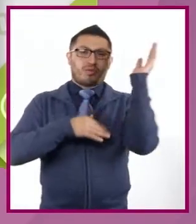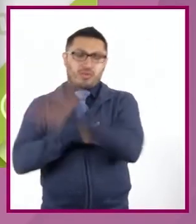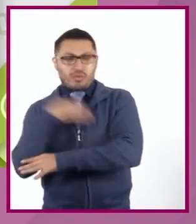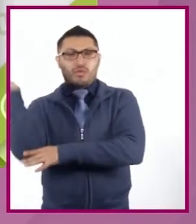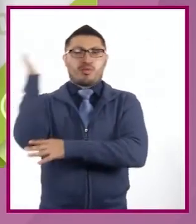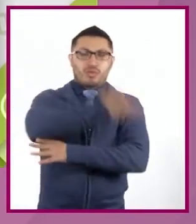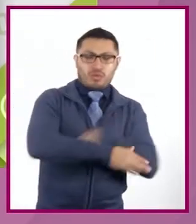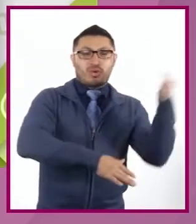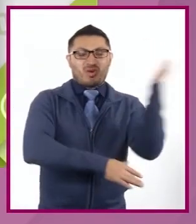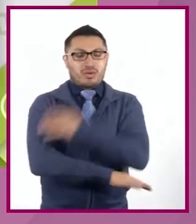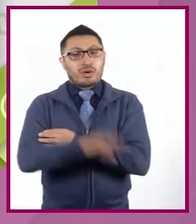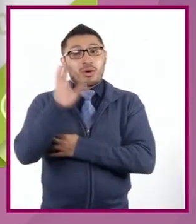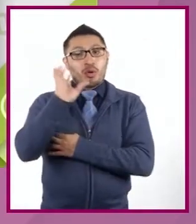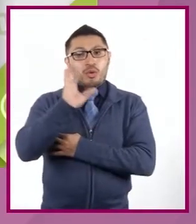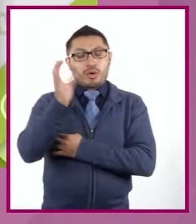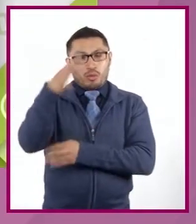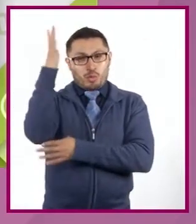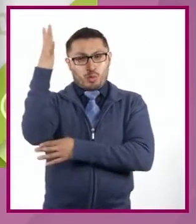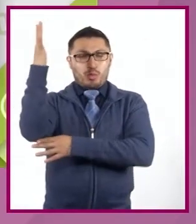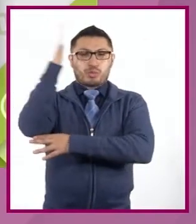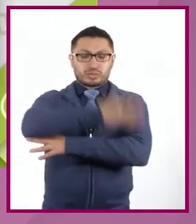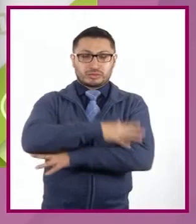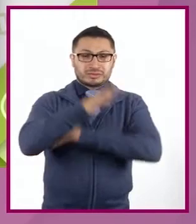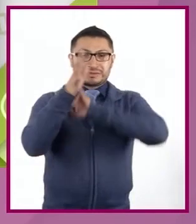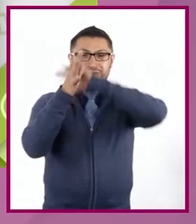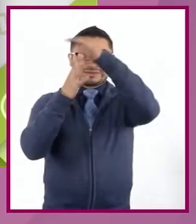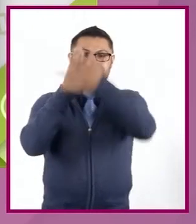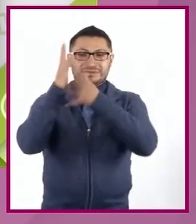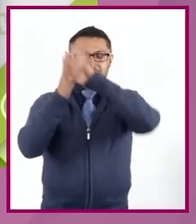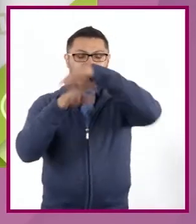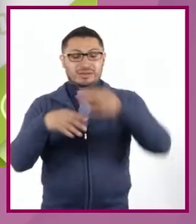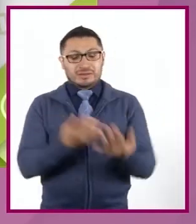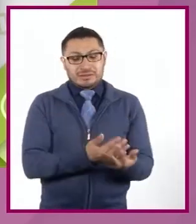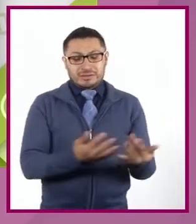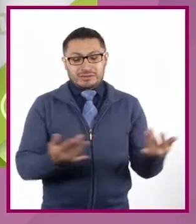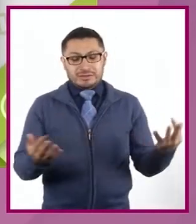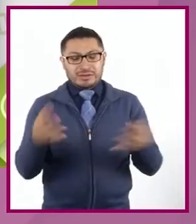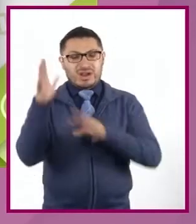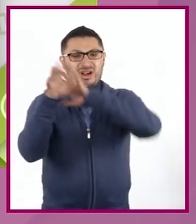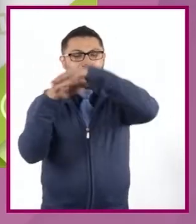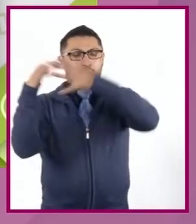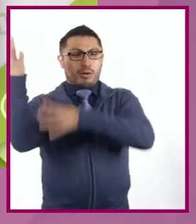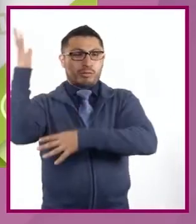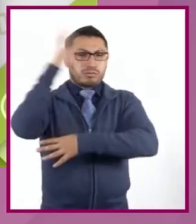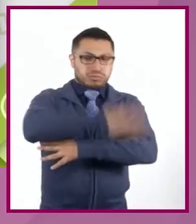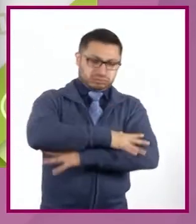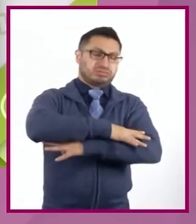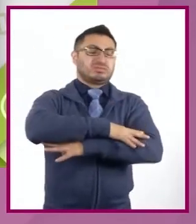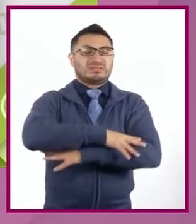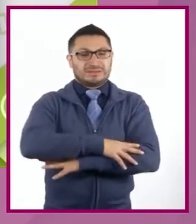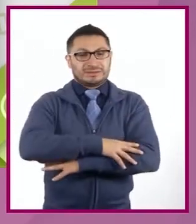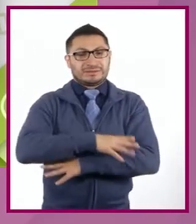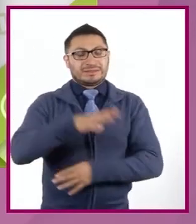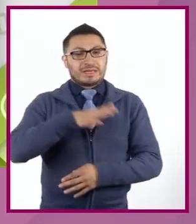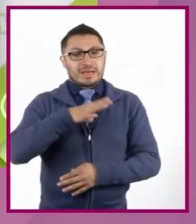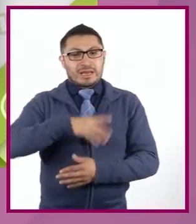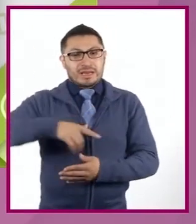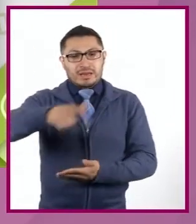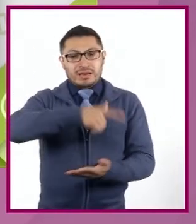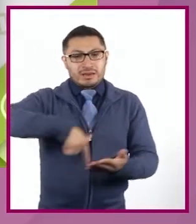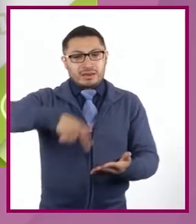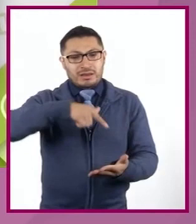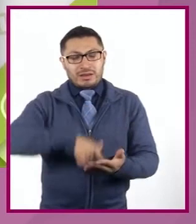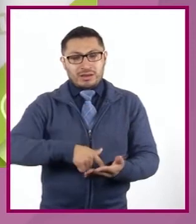un gigante cae al suelo, su copa aplasta toda la vegetación de su alrededor y deja un hueco en la selva llamado claro de